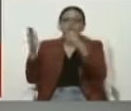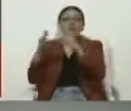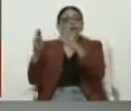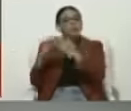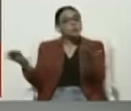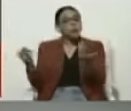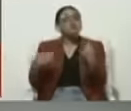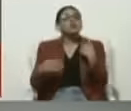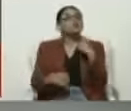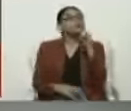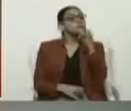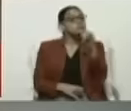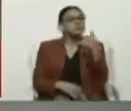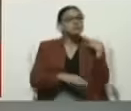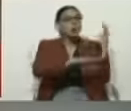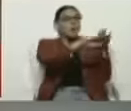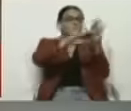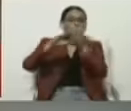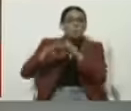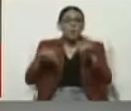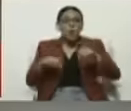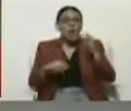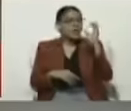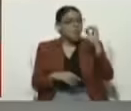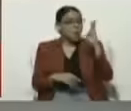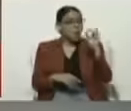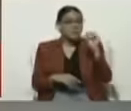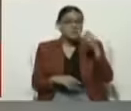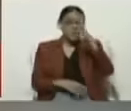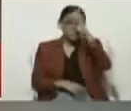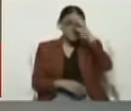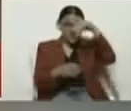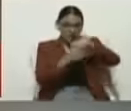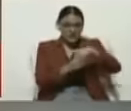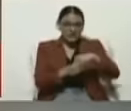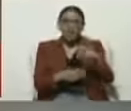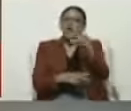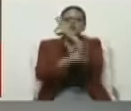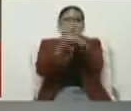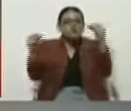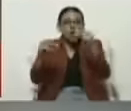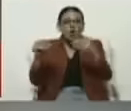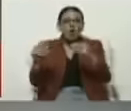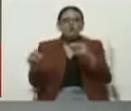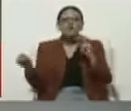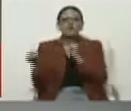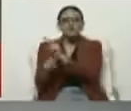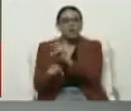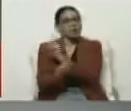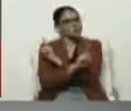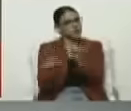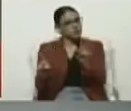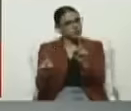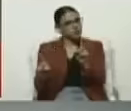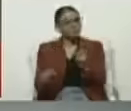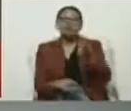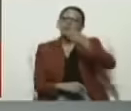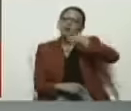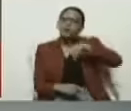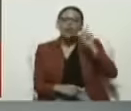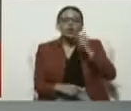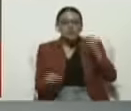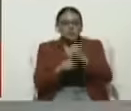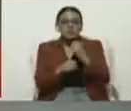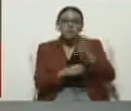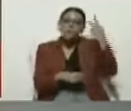llamado desde Obispo, desde Barinas, no a la violencia, pero sí que trabajemos por